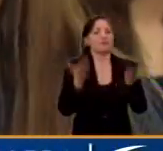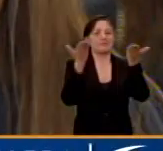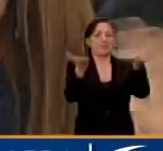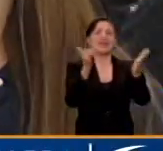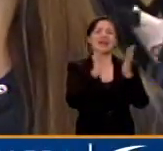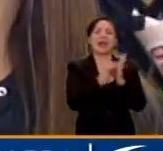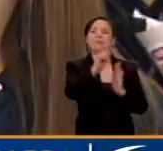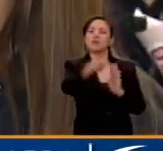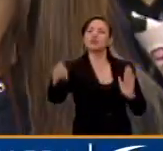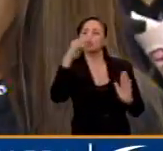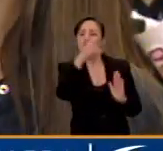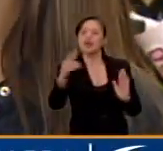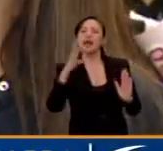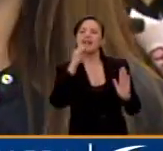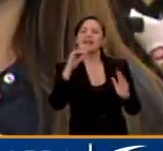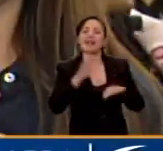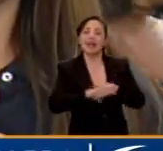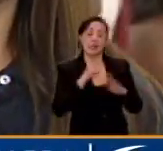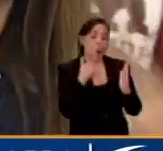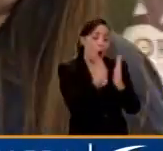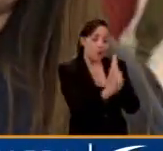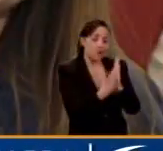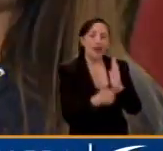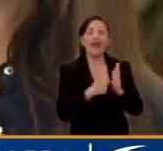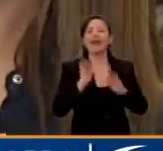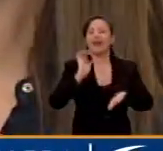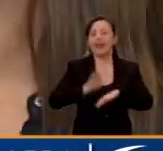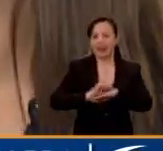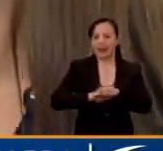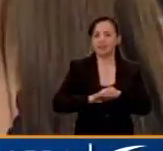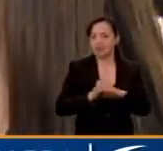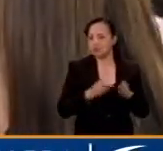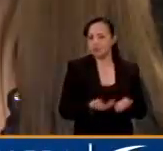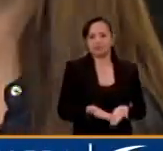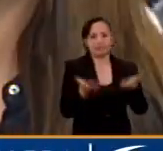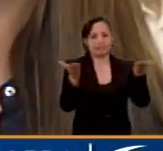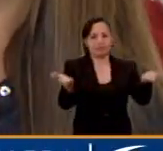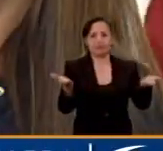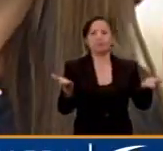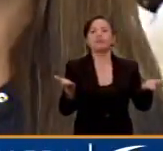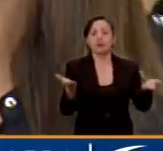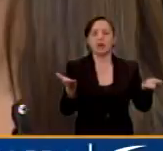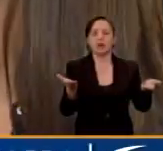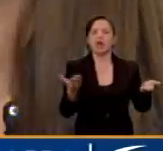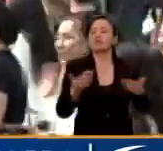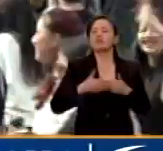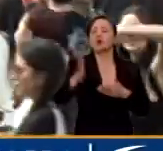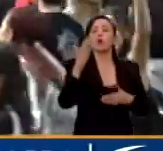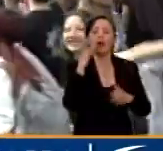inglés. Las recetas están en inglés y está disponible el libro a partir de mayo.